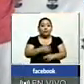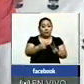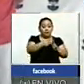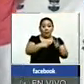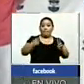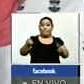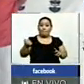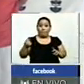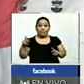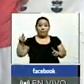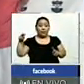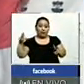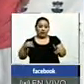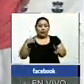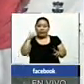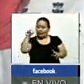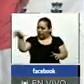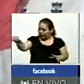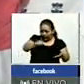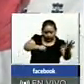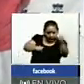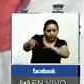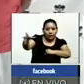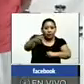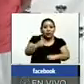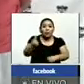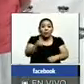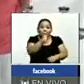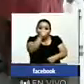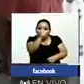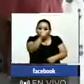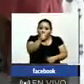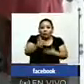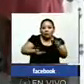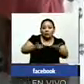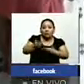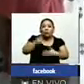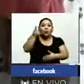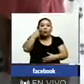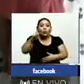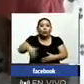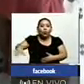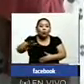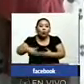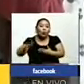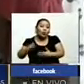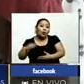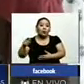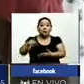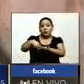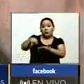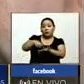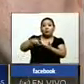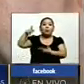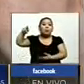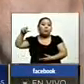Policía Nacional Civil sigue sacando de las calles a los traficantes de droga. En la colonia Ciudad Pacífica fue capturado Salvador